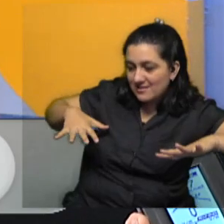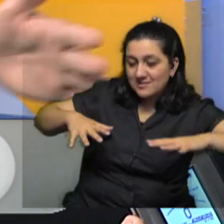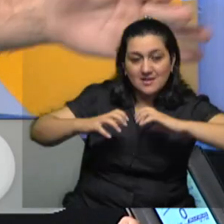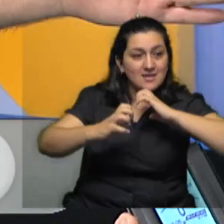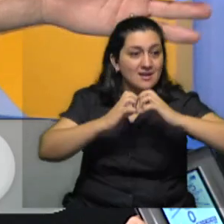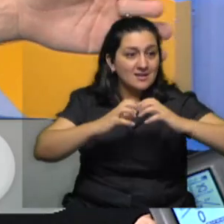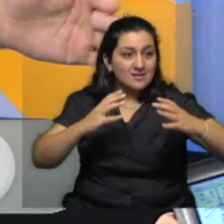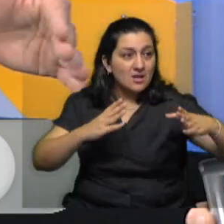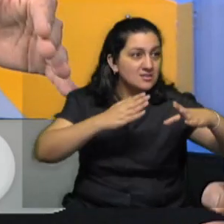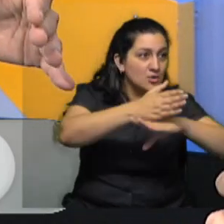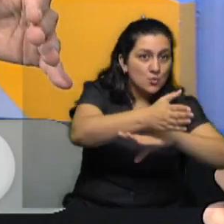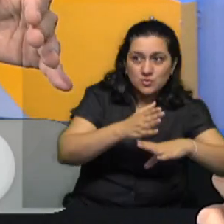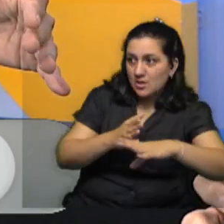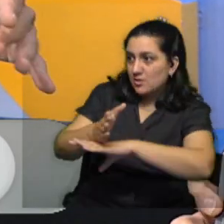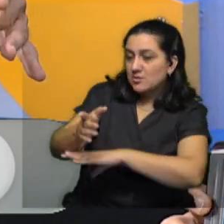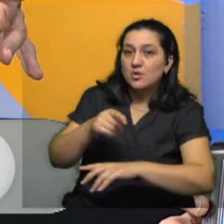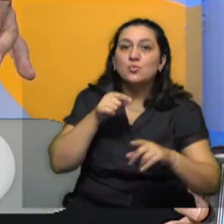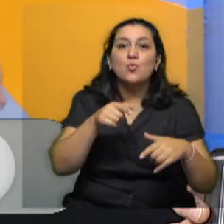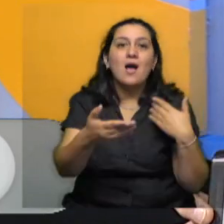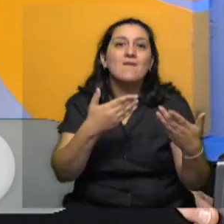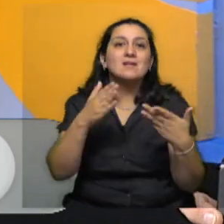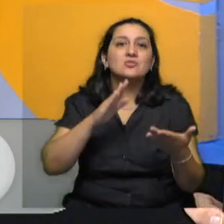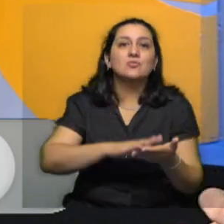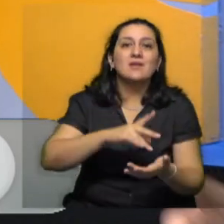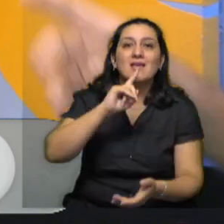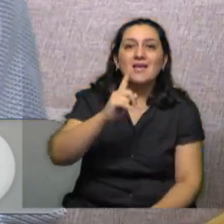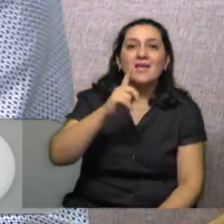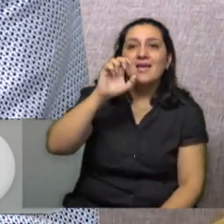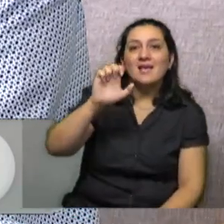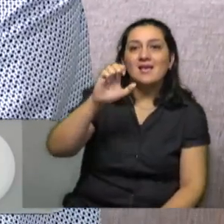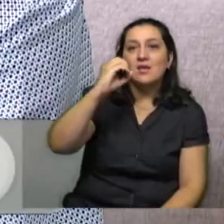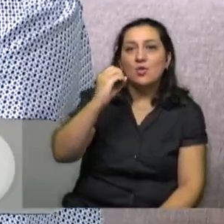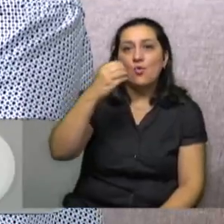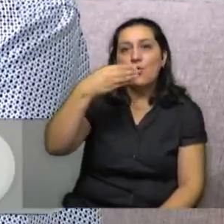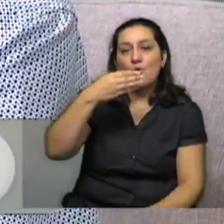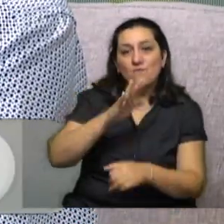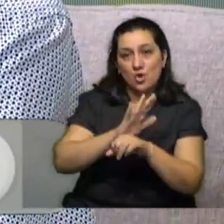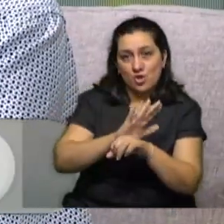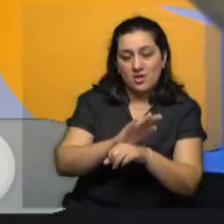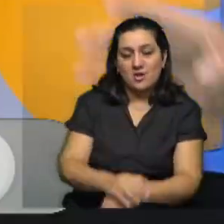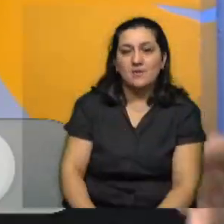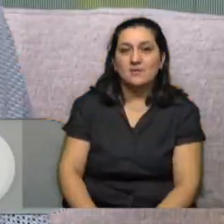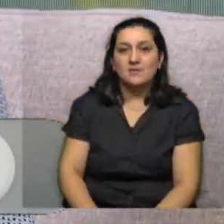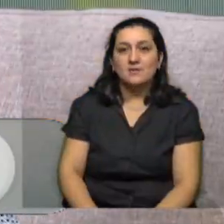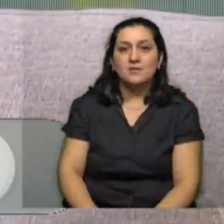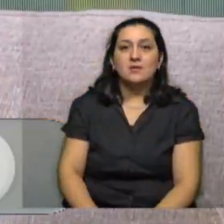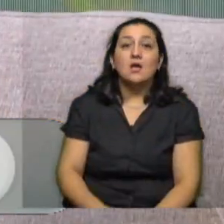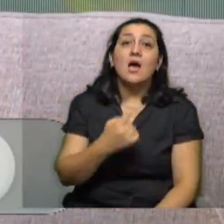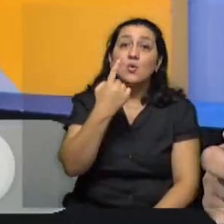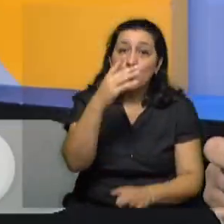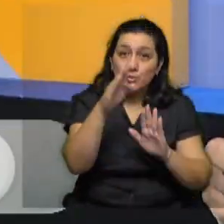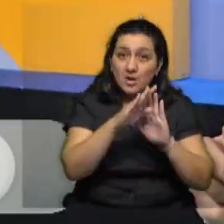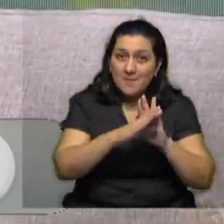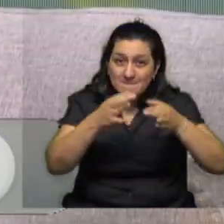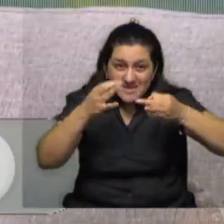están cruzando en el... Hablás de la geobiología. Esa geobiología, vamos a hacerlo más adelante. En el programa vamos a dedicar un programa para eso. También tiene que